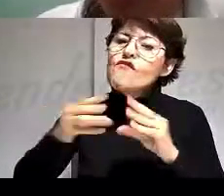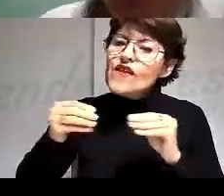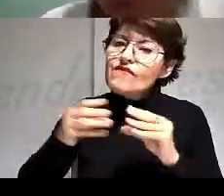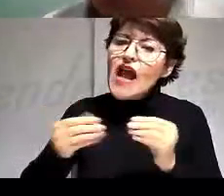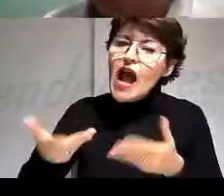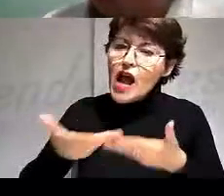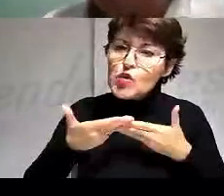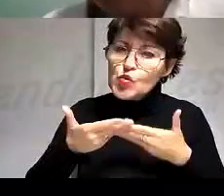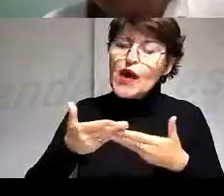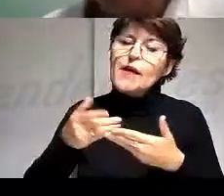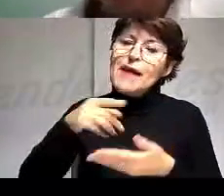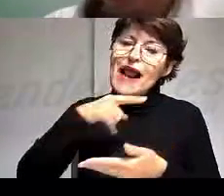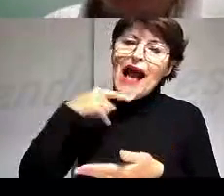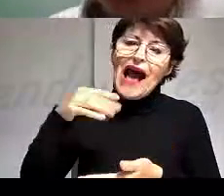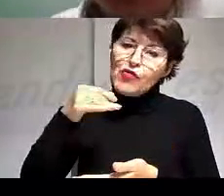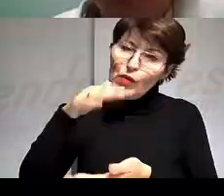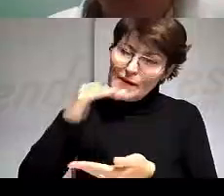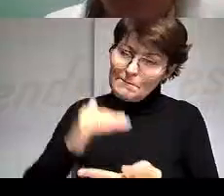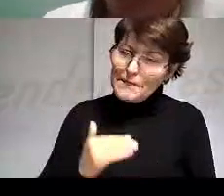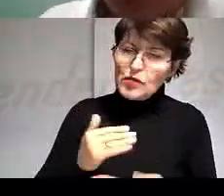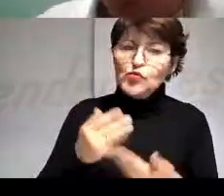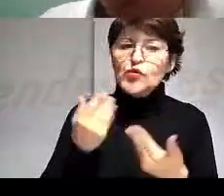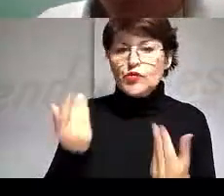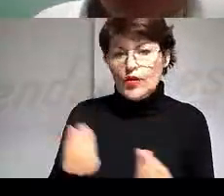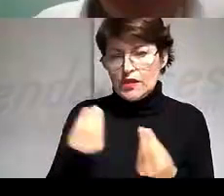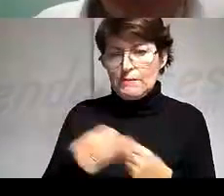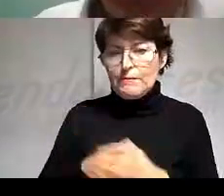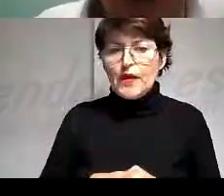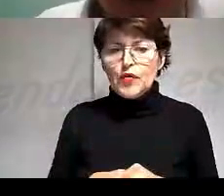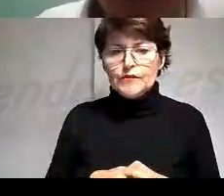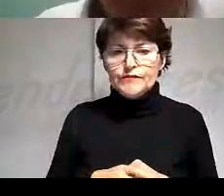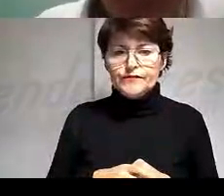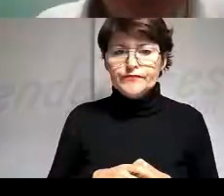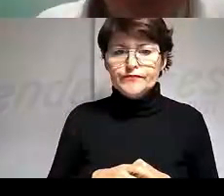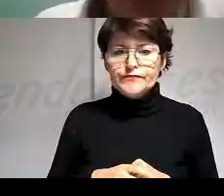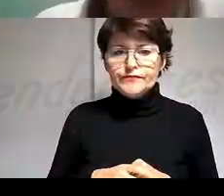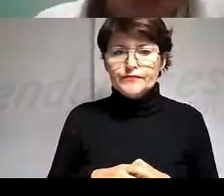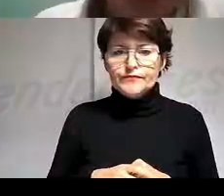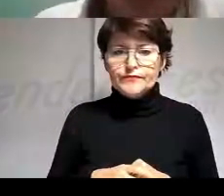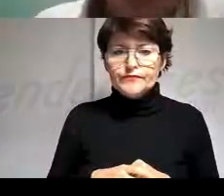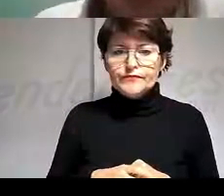considerablemente, cueste un poquito más de absorber y por lo tanto suponga menos sobrecarga a nivel pancreático.